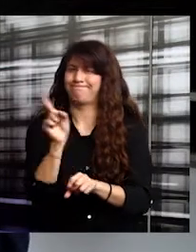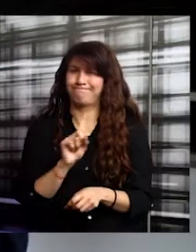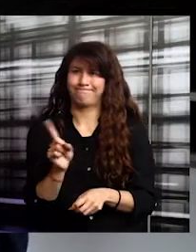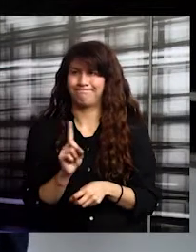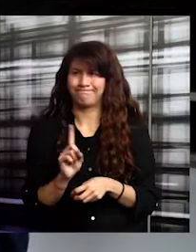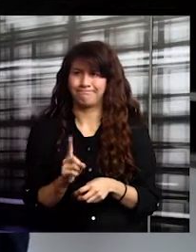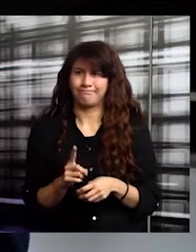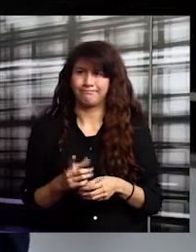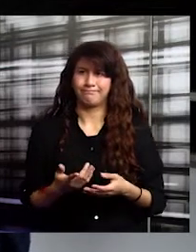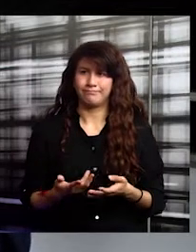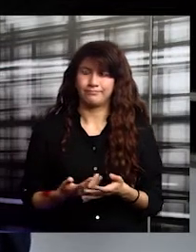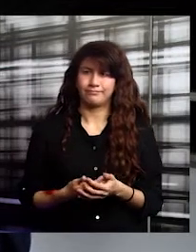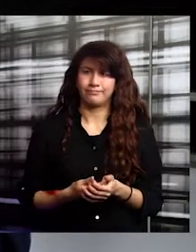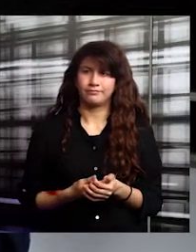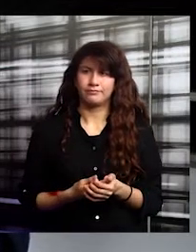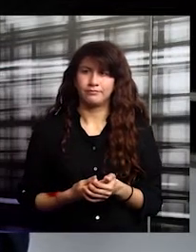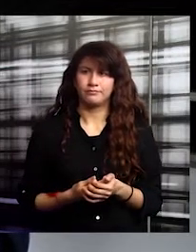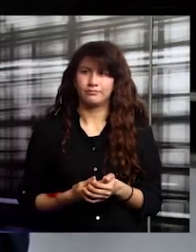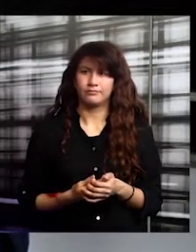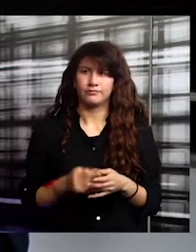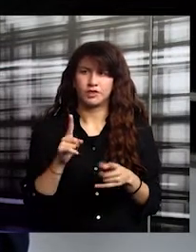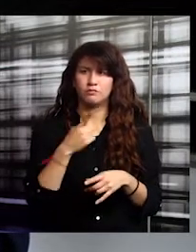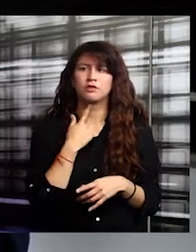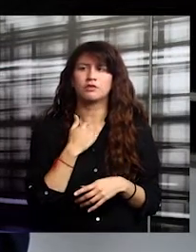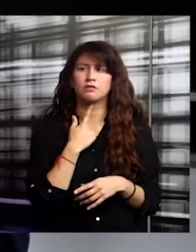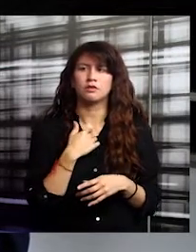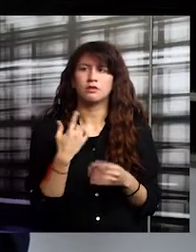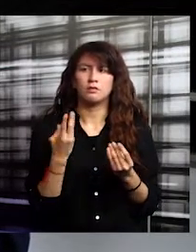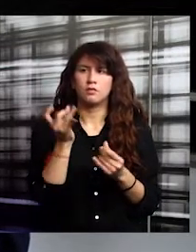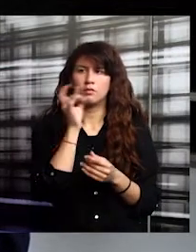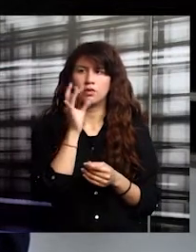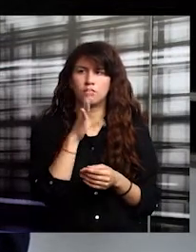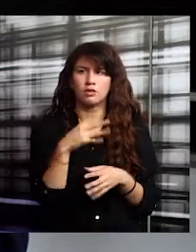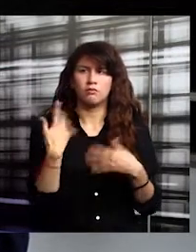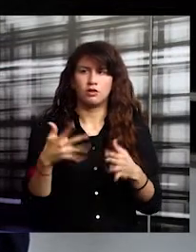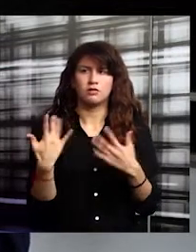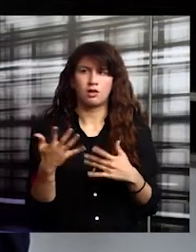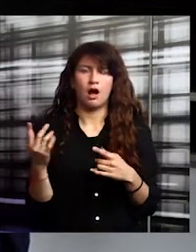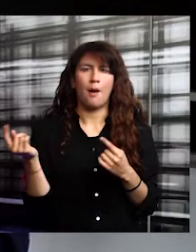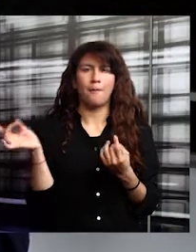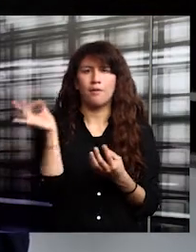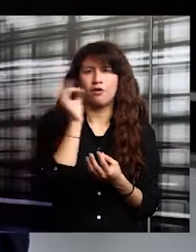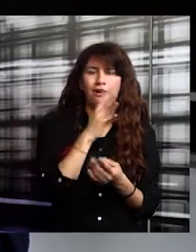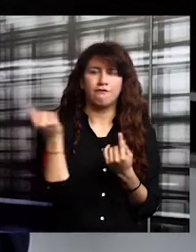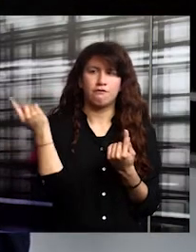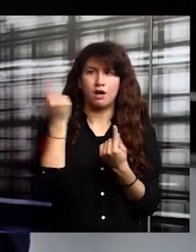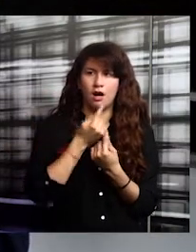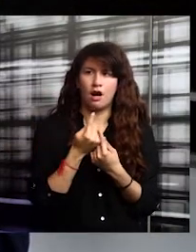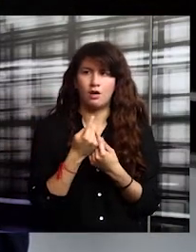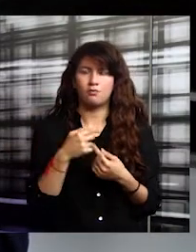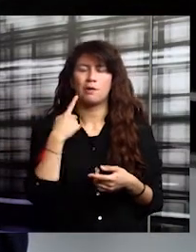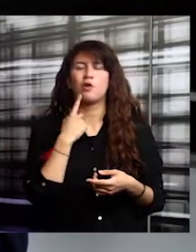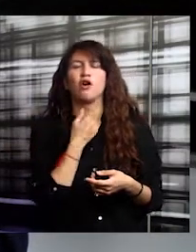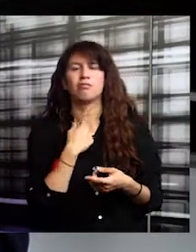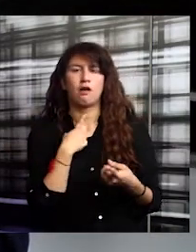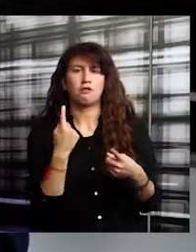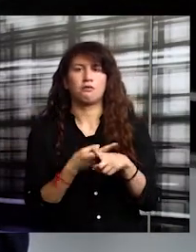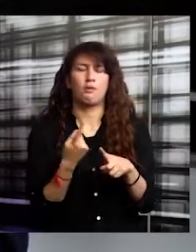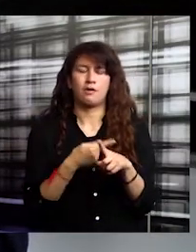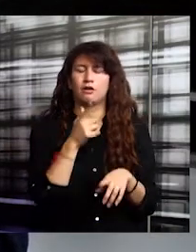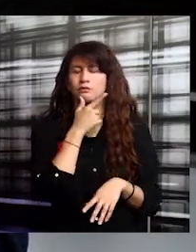llegado al final. Ha sido una interesante conversación, sin duda. El plebiscito debiera ser el voto